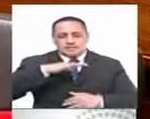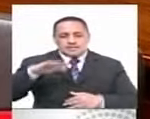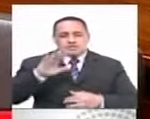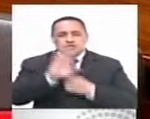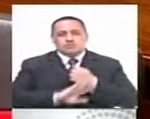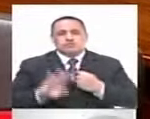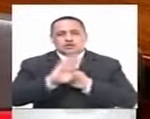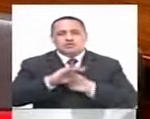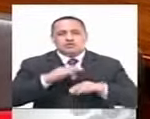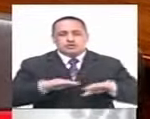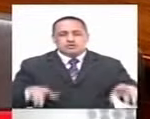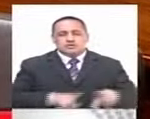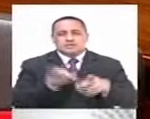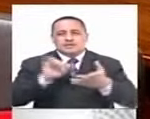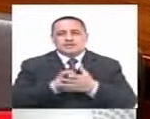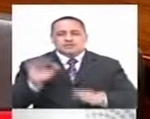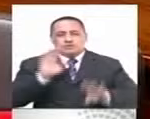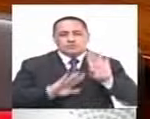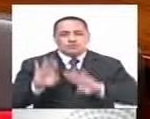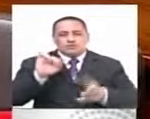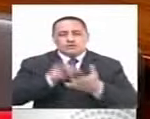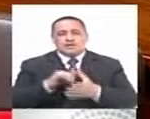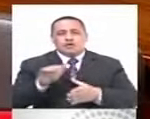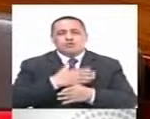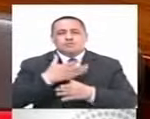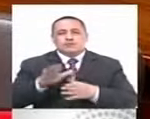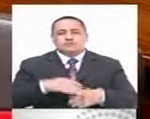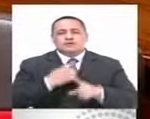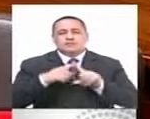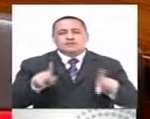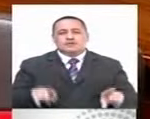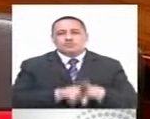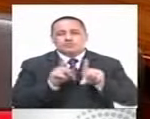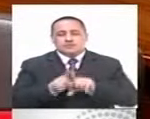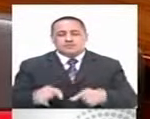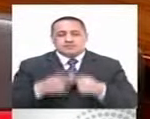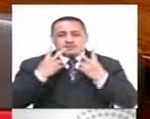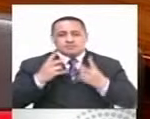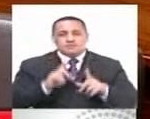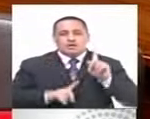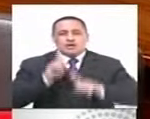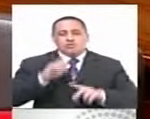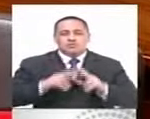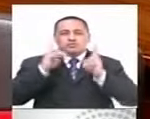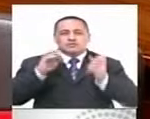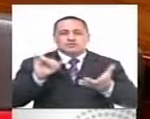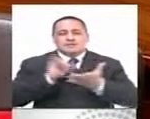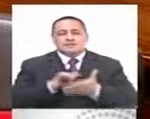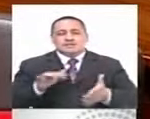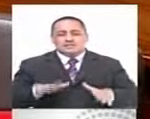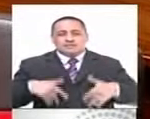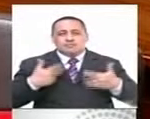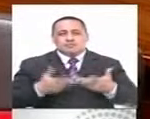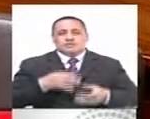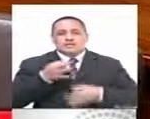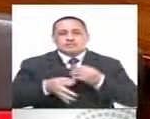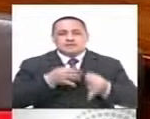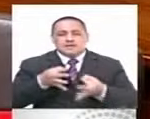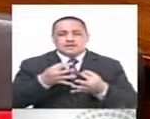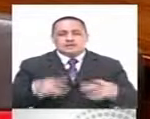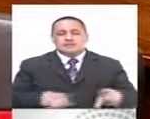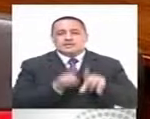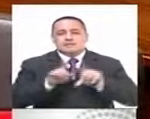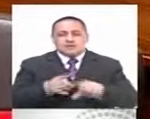a los menores, creo que es una agenda que compartimos, pero así como vemos que hay aspectos que se han señalado